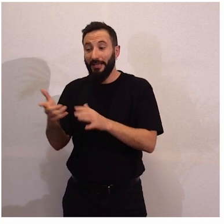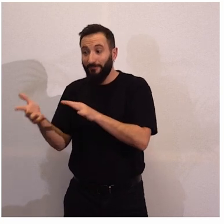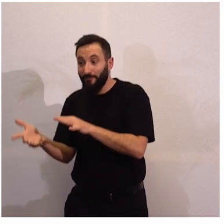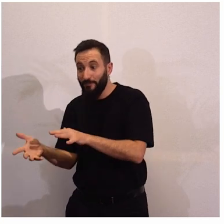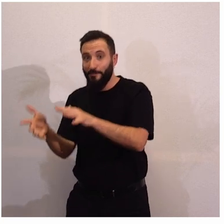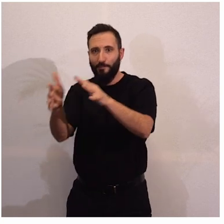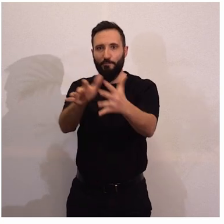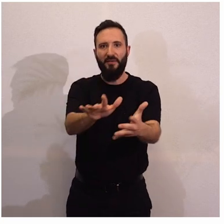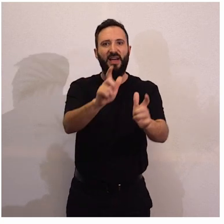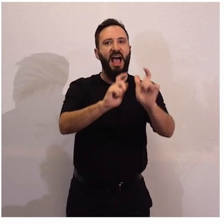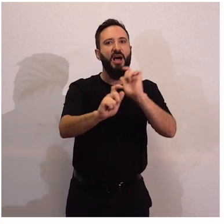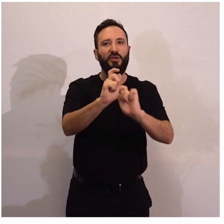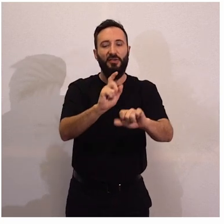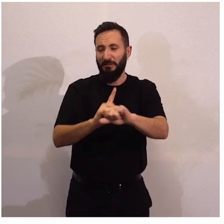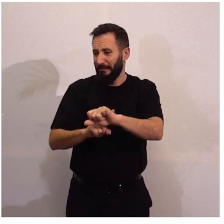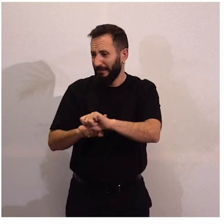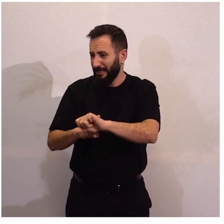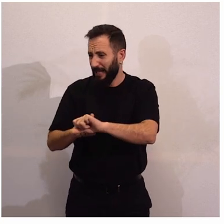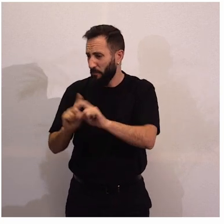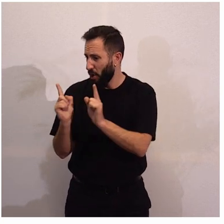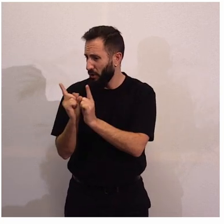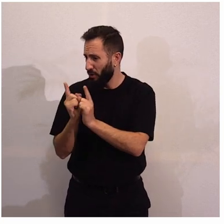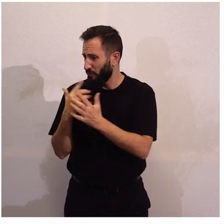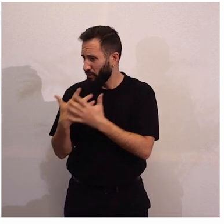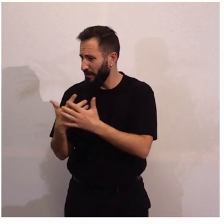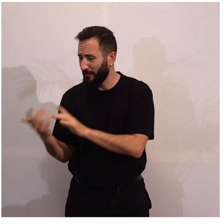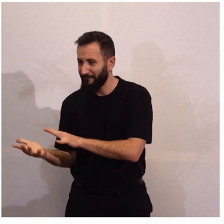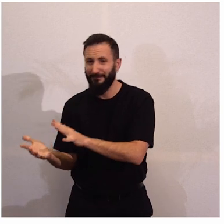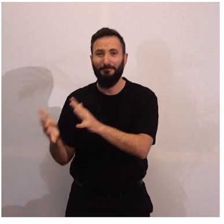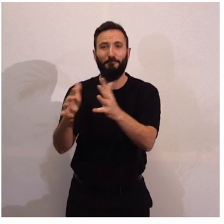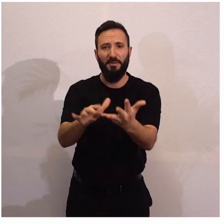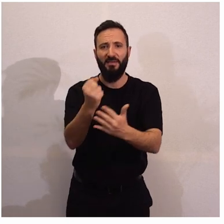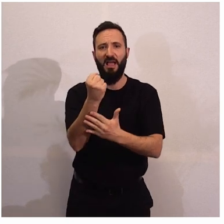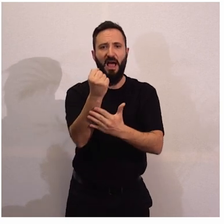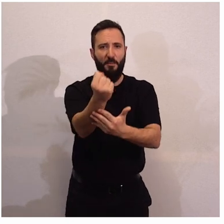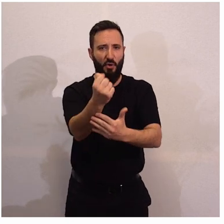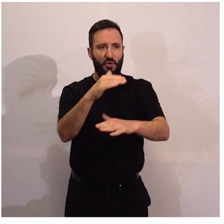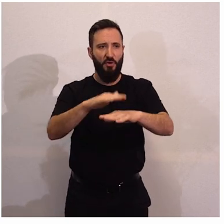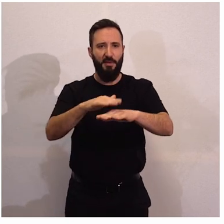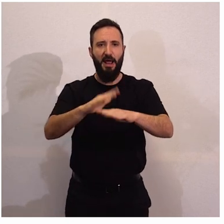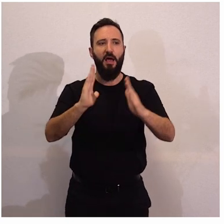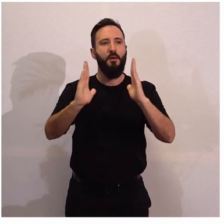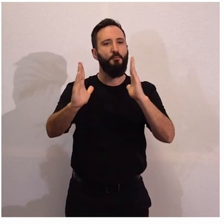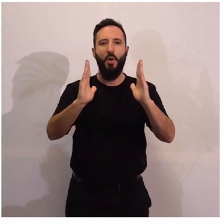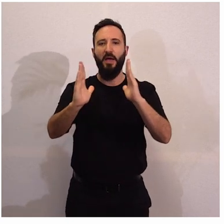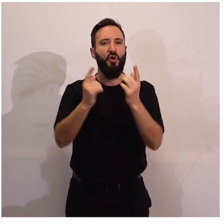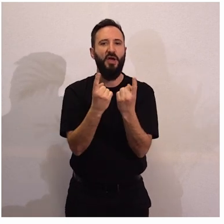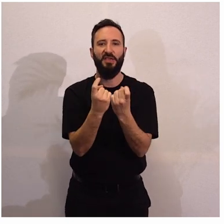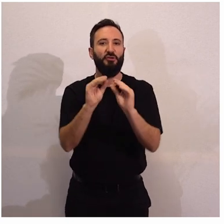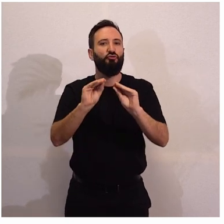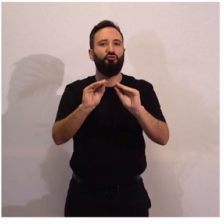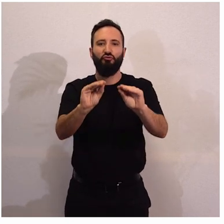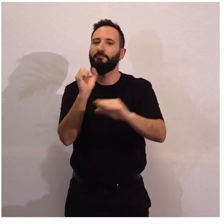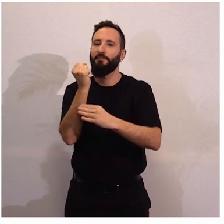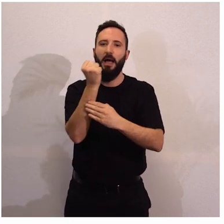bueno, pues dentro del poquito tiempo que tenga de voluntariado, pues apoyarles en los momentos que lo necesitan,